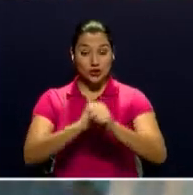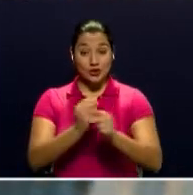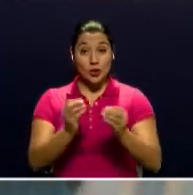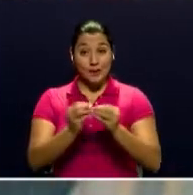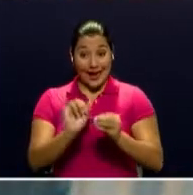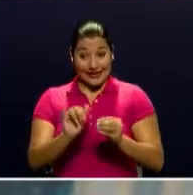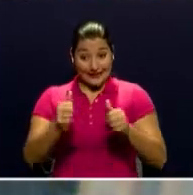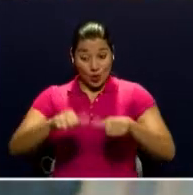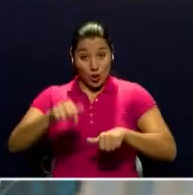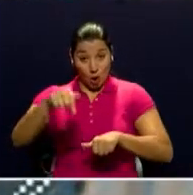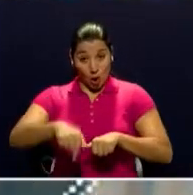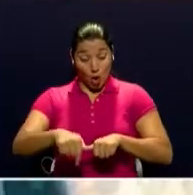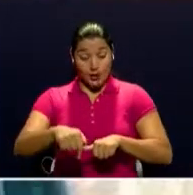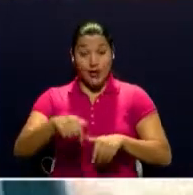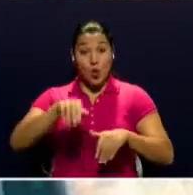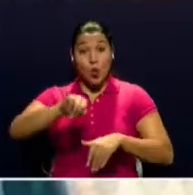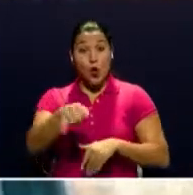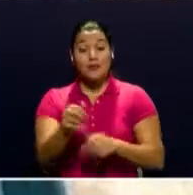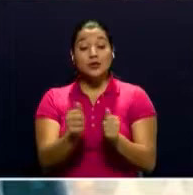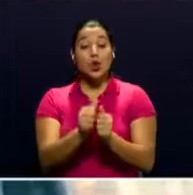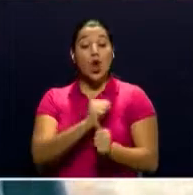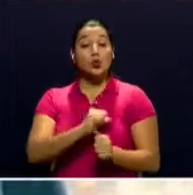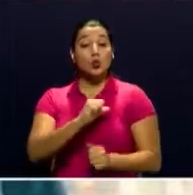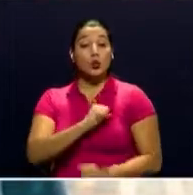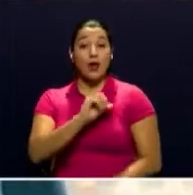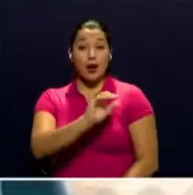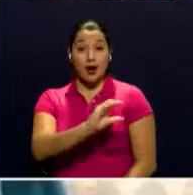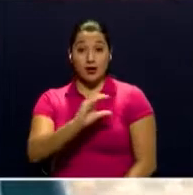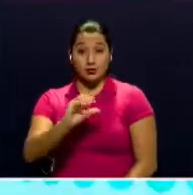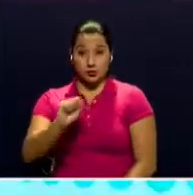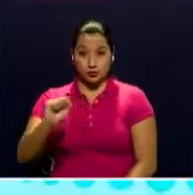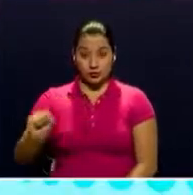fue el acuerdo al que llegaron este jueves con autoridades de la institución.